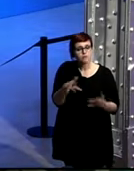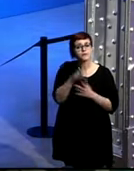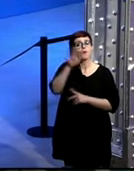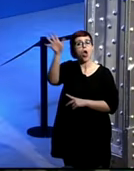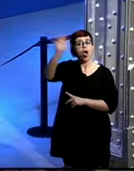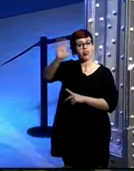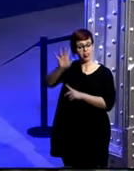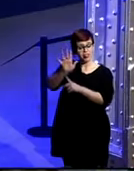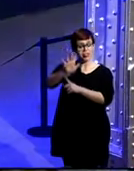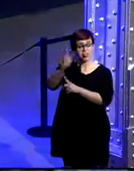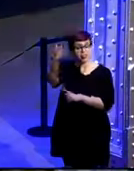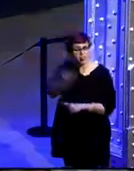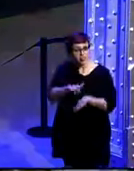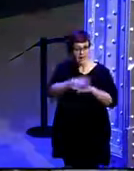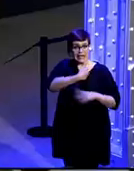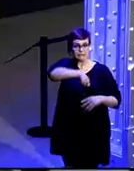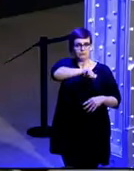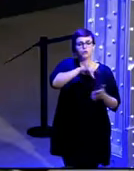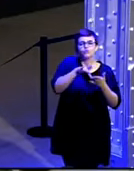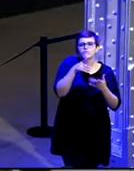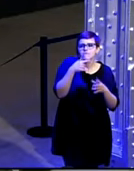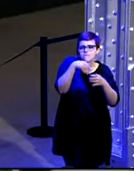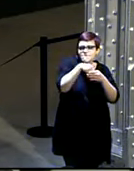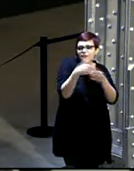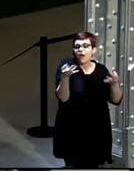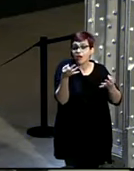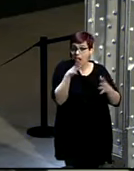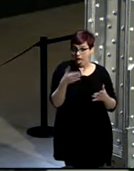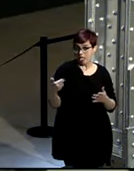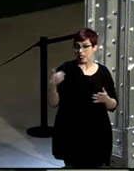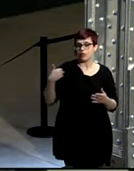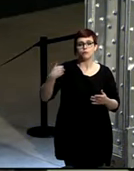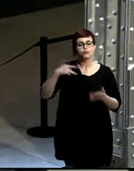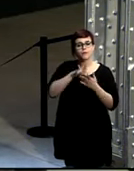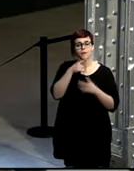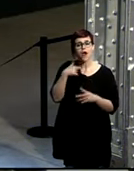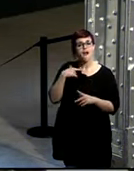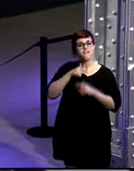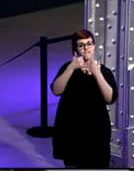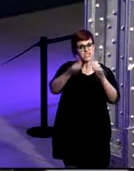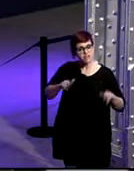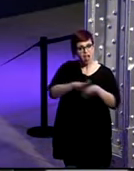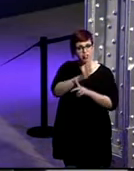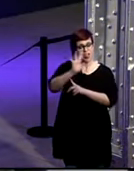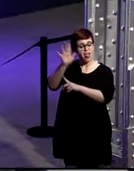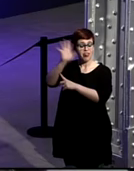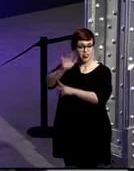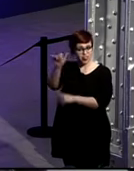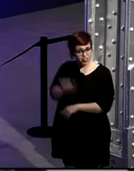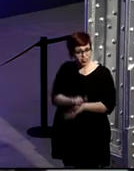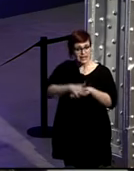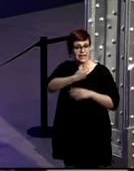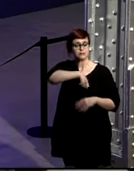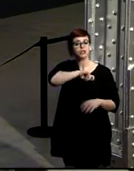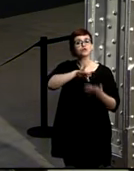español? Casualmente este fin de semana y unos días anteriores se celebraba el Festival de Cine Español de Málaga, que es el lugar donde prácticamente